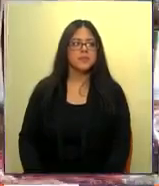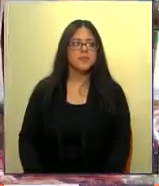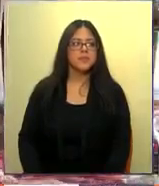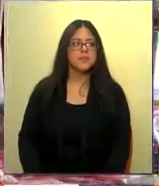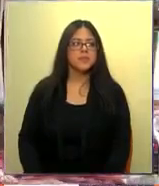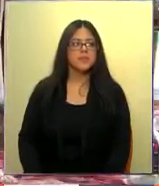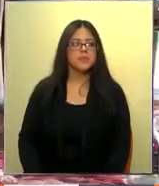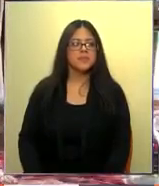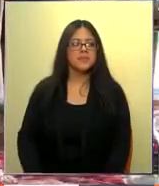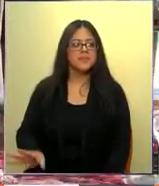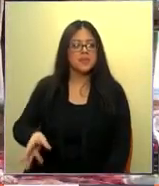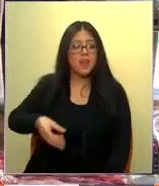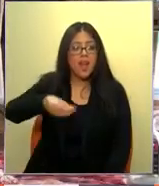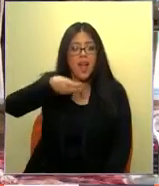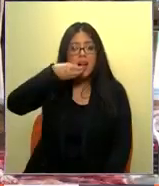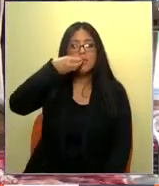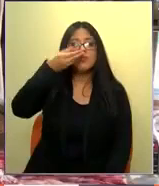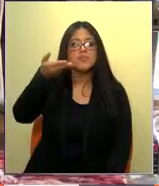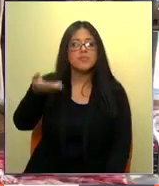Lo probamos.